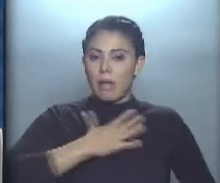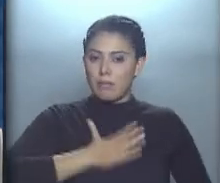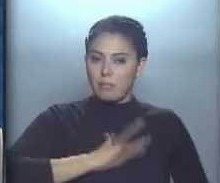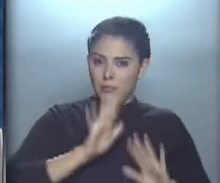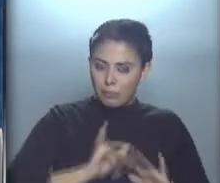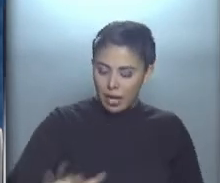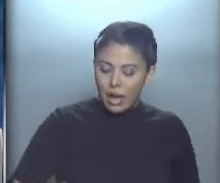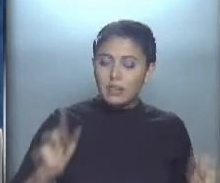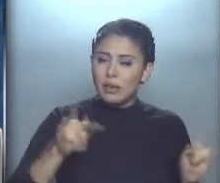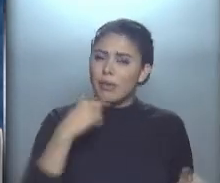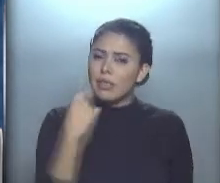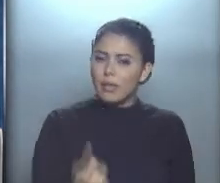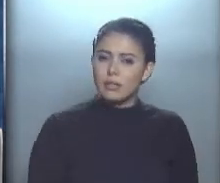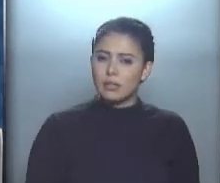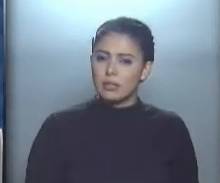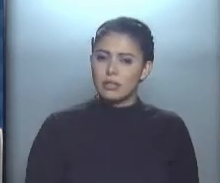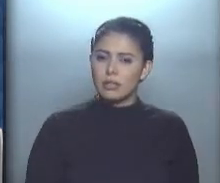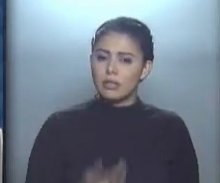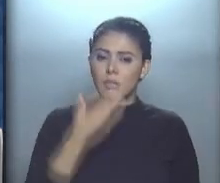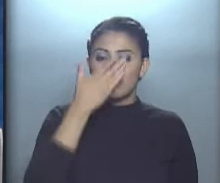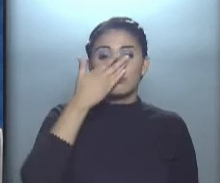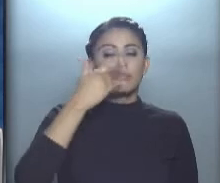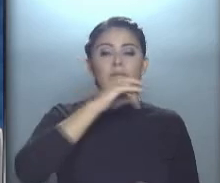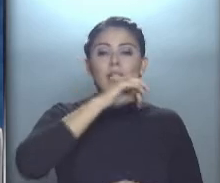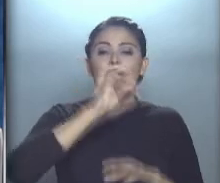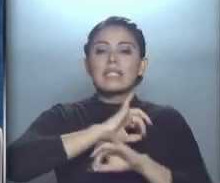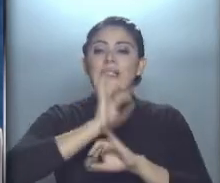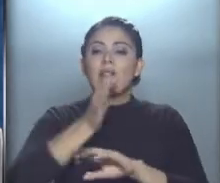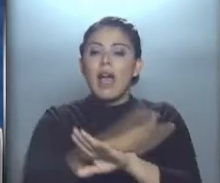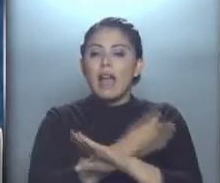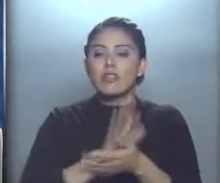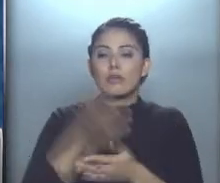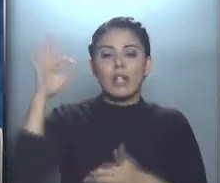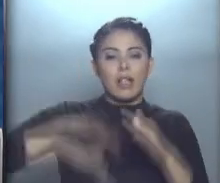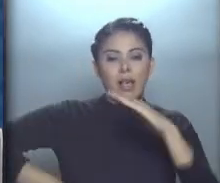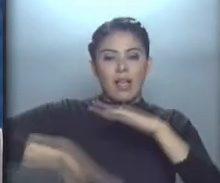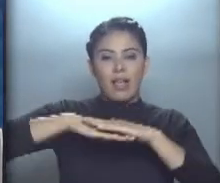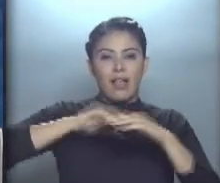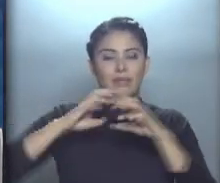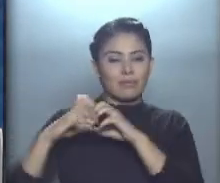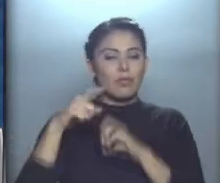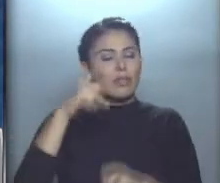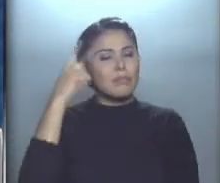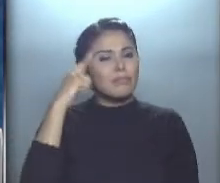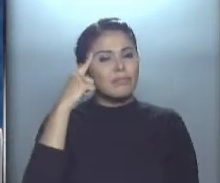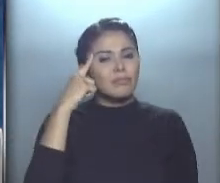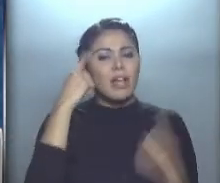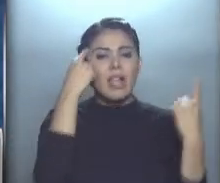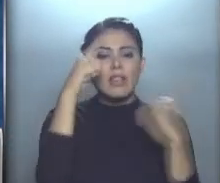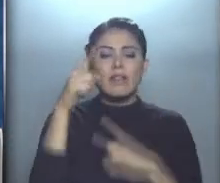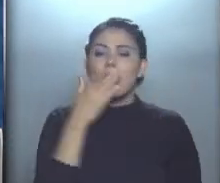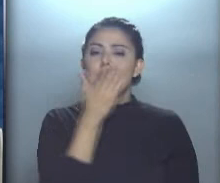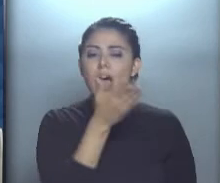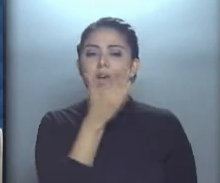mismo tiempo mencionó un efecto anticipatorio de las paritarias. Quería saber qué diagnóstico hace de los diversos